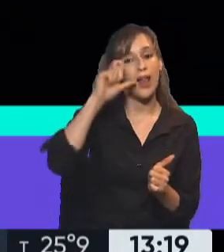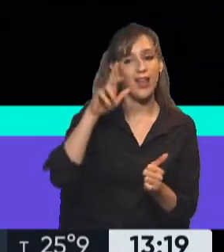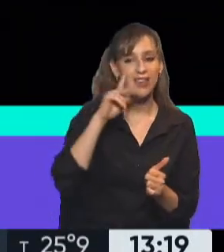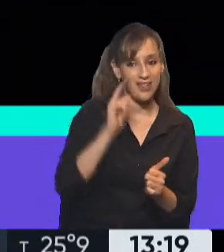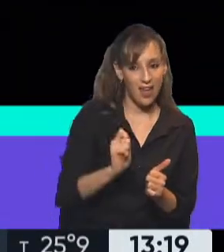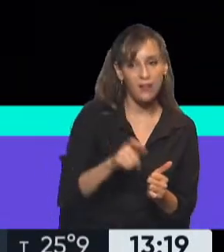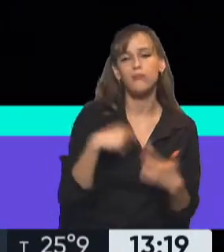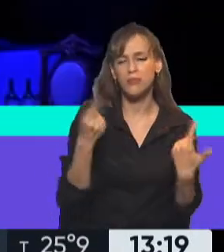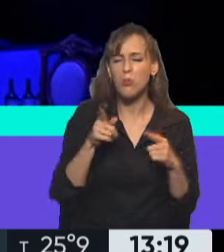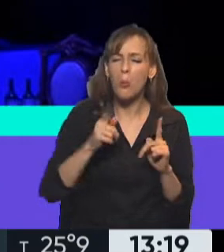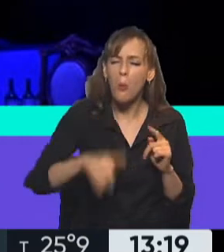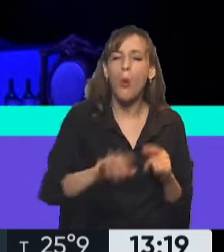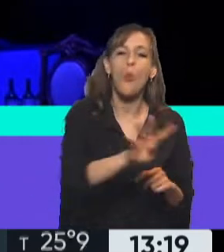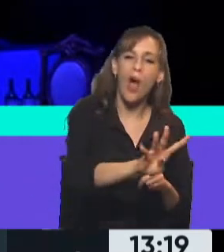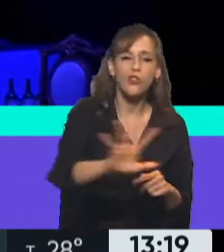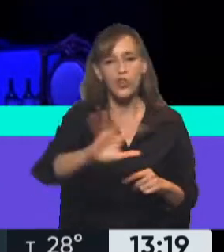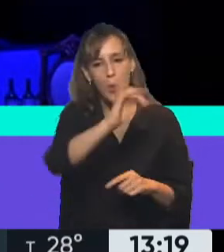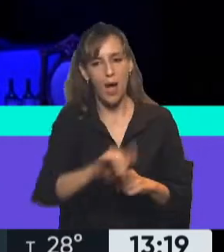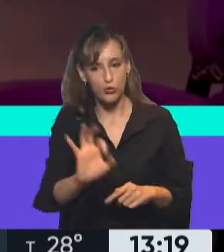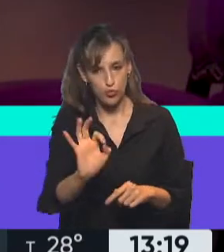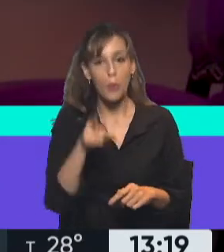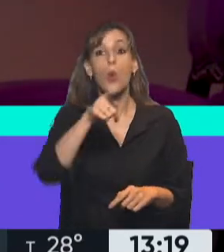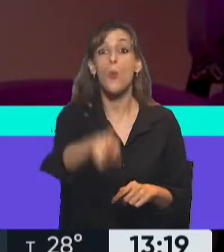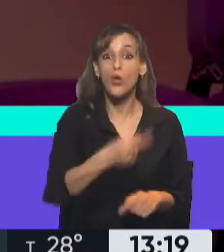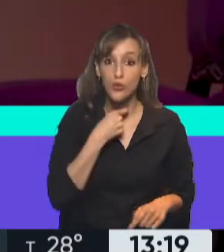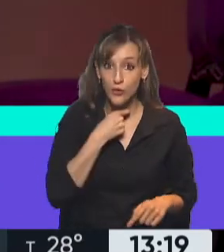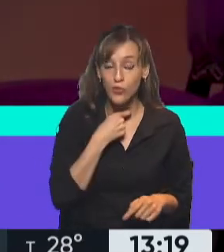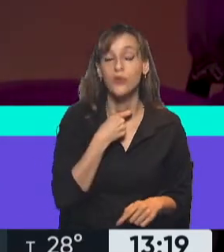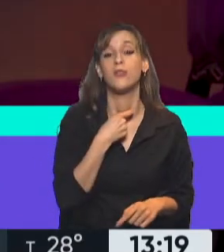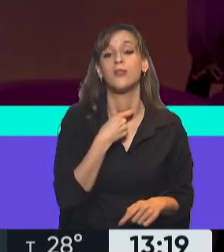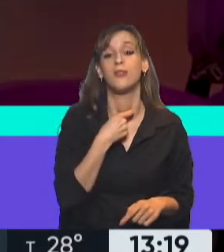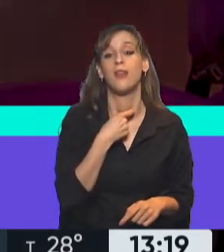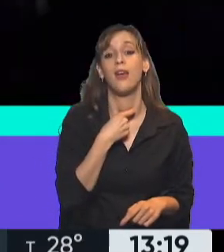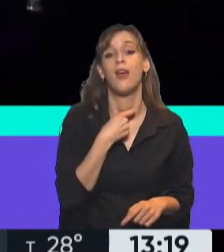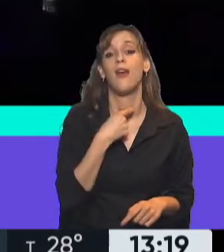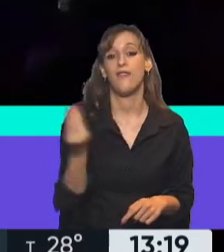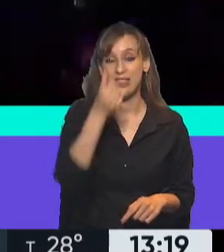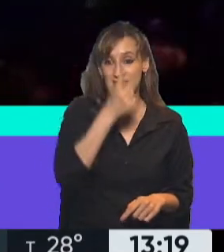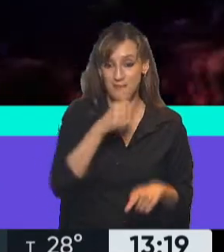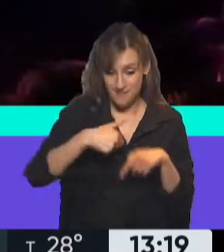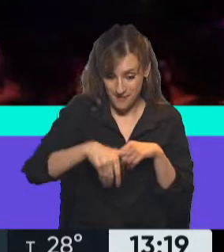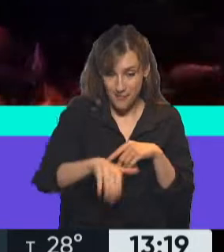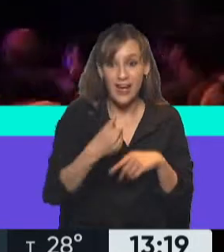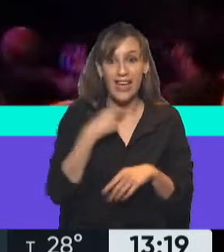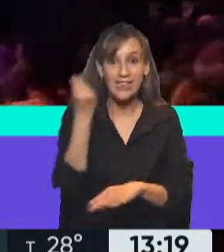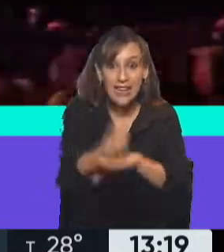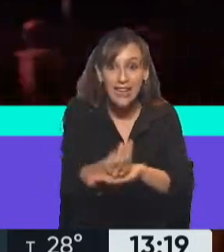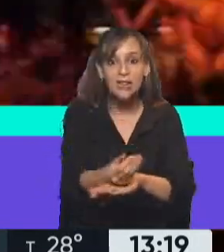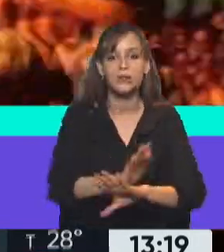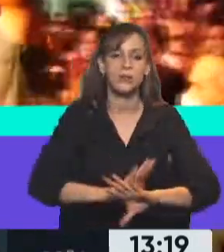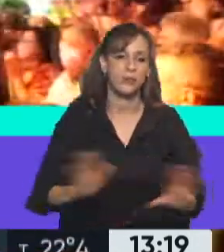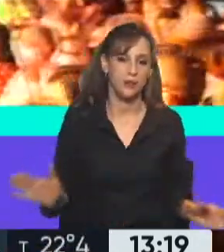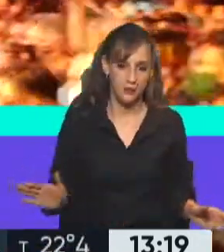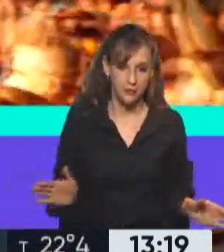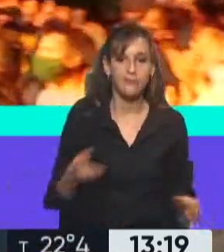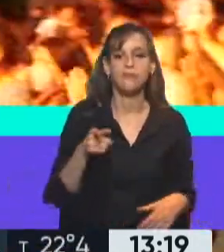Esto va a ser el 4 y el 5 de marzo, pero si quieren ir este fin de semana, Imposible violar a esta mujer llena